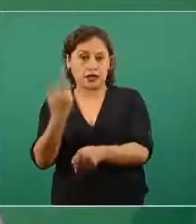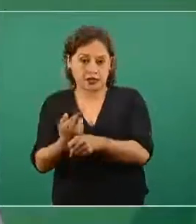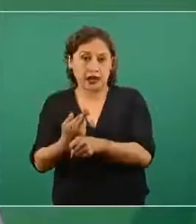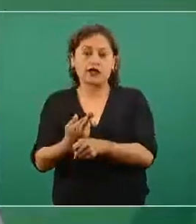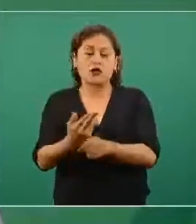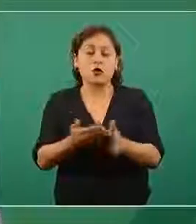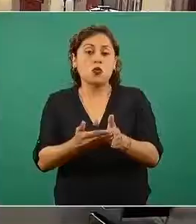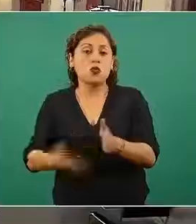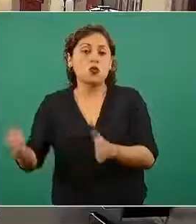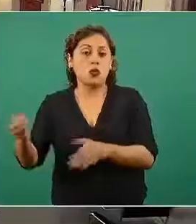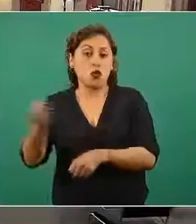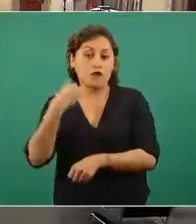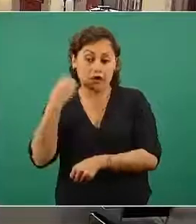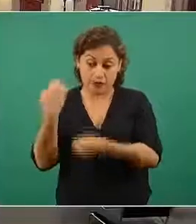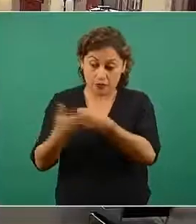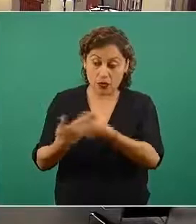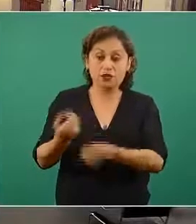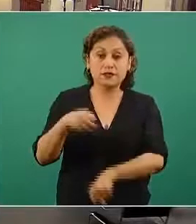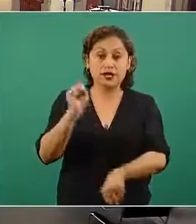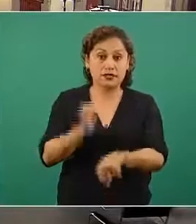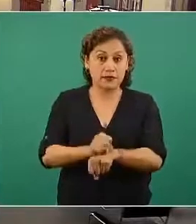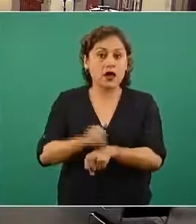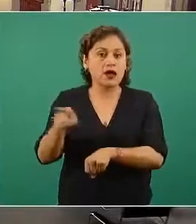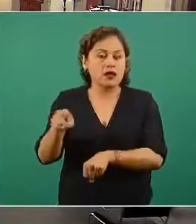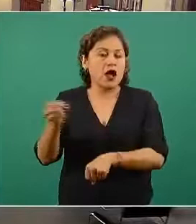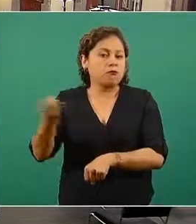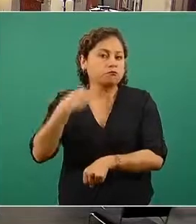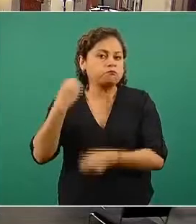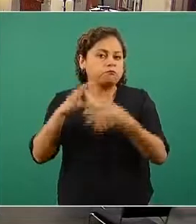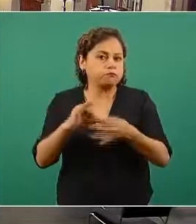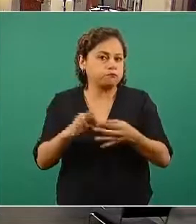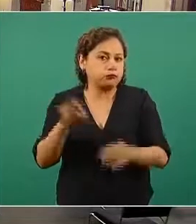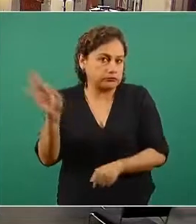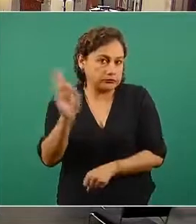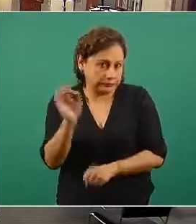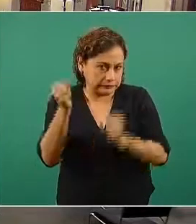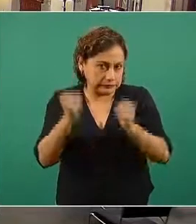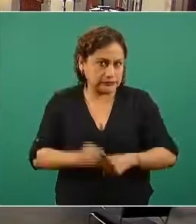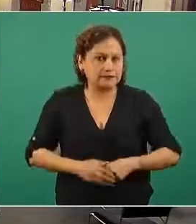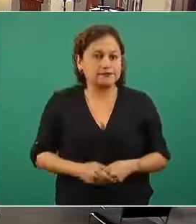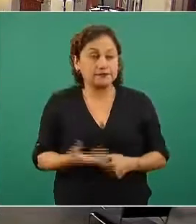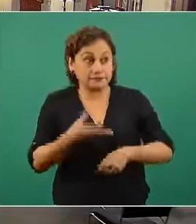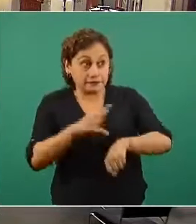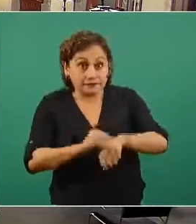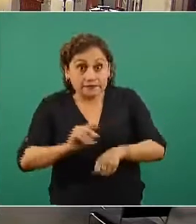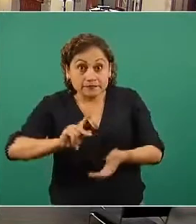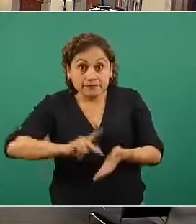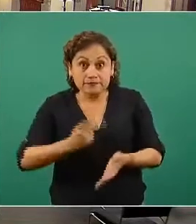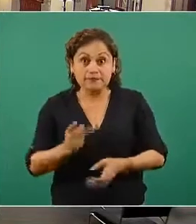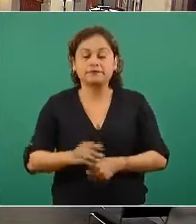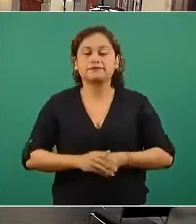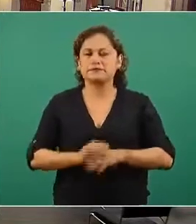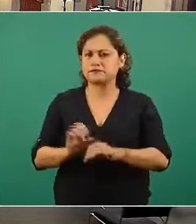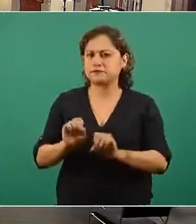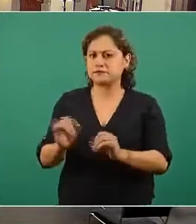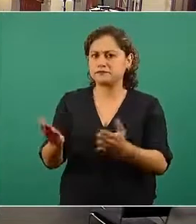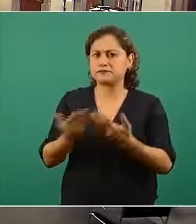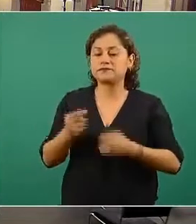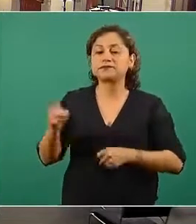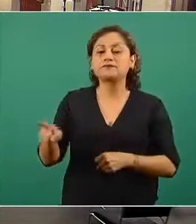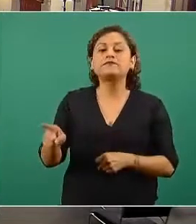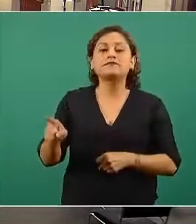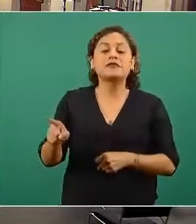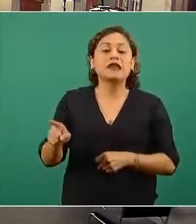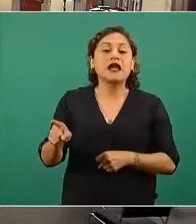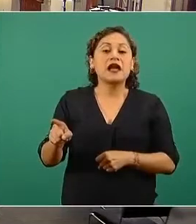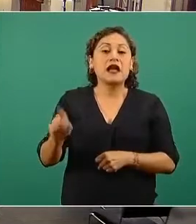semana. Aprovechando el tiempo. Adelante, por favor, claro. La Alianza Federalista ya se animó a decir que van a comprar vacunas COVID,